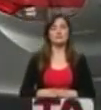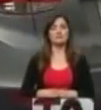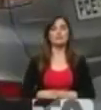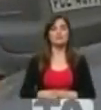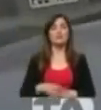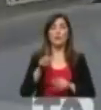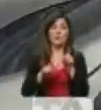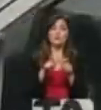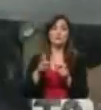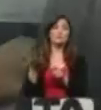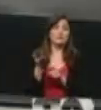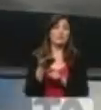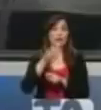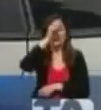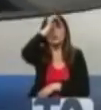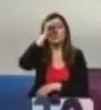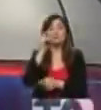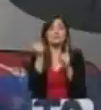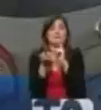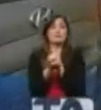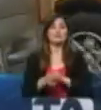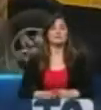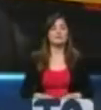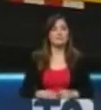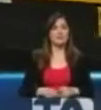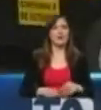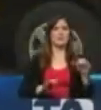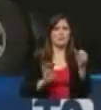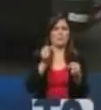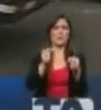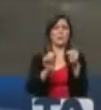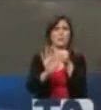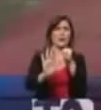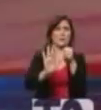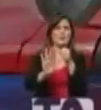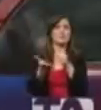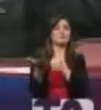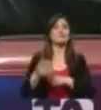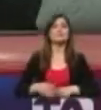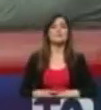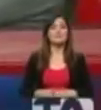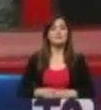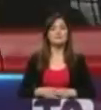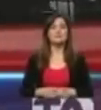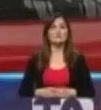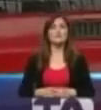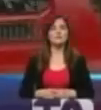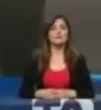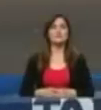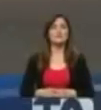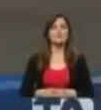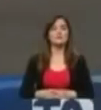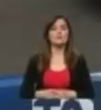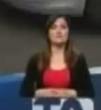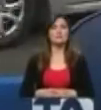hay muchas personas que todavía no saben de los cambios y escuchen, pitan, pitan y pitan. Así es, importante recalcar que